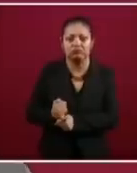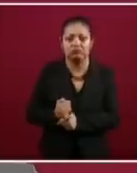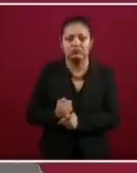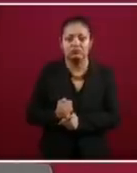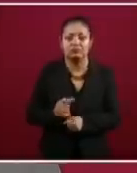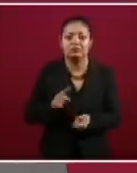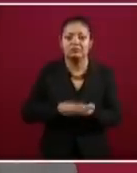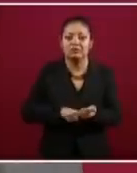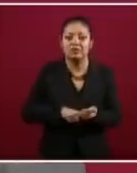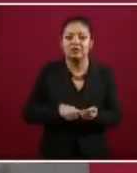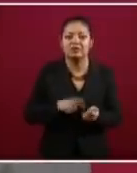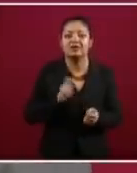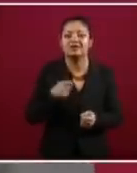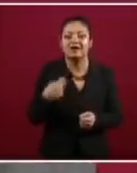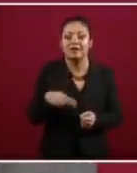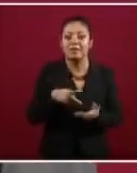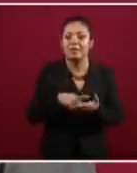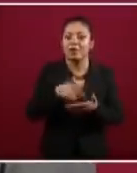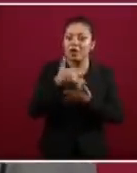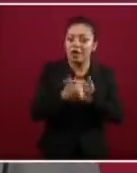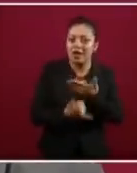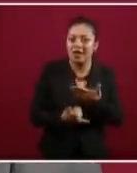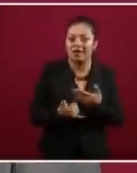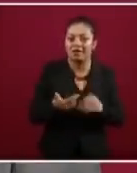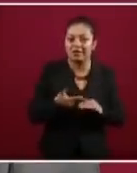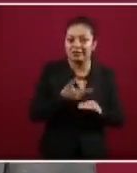los anteproyectos, hablar con